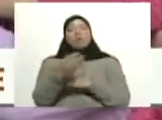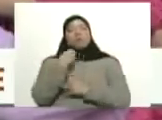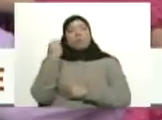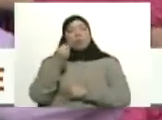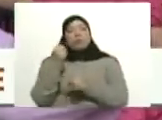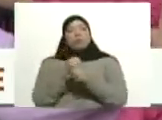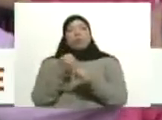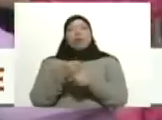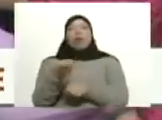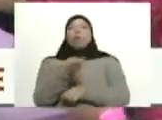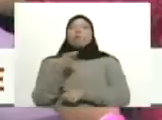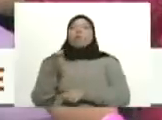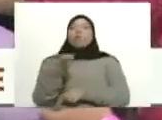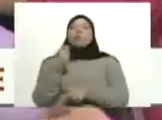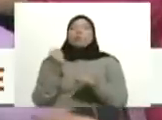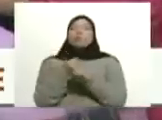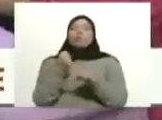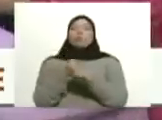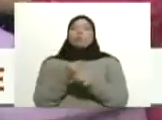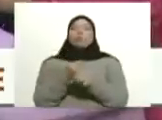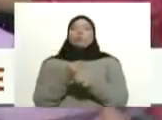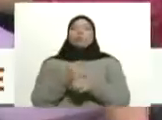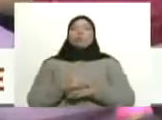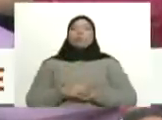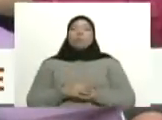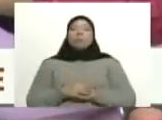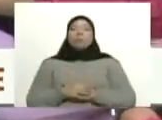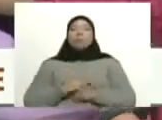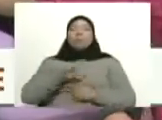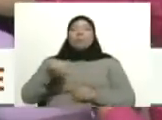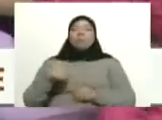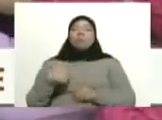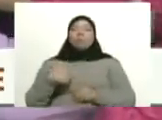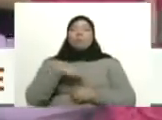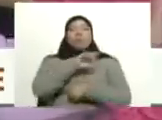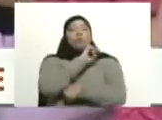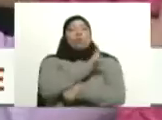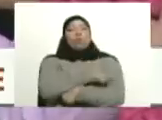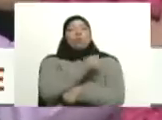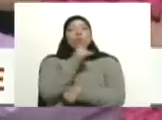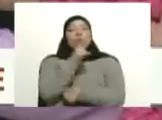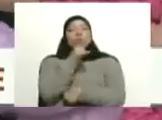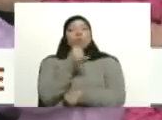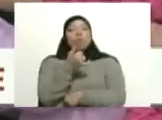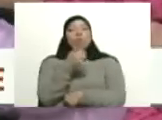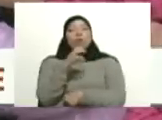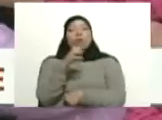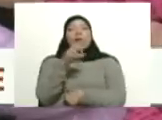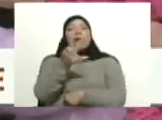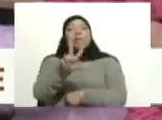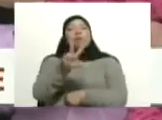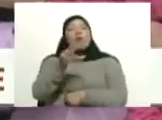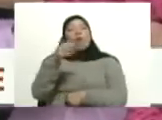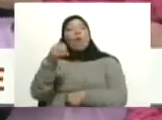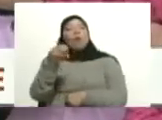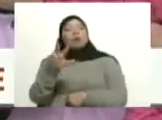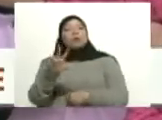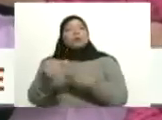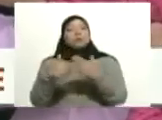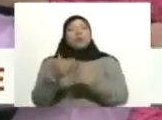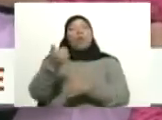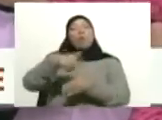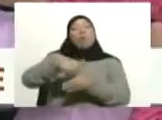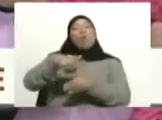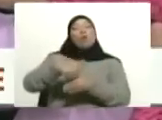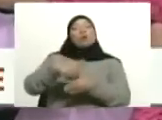que buscar siempre la amplitud, y en el caso nuestro, que somos la fuerza mayoritaria, que contamos con las 2/3 partes de los votos